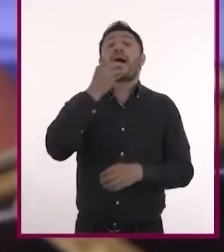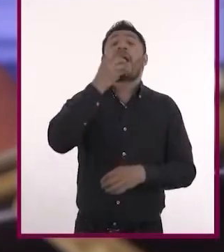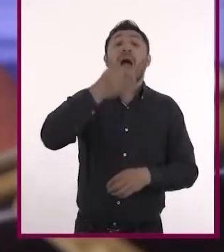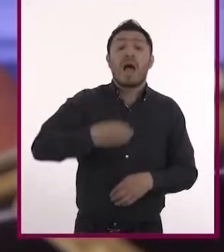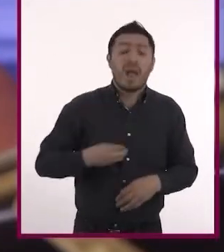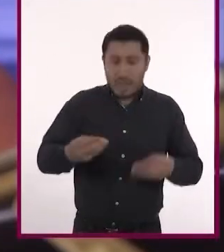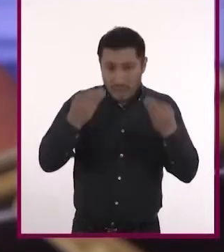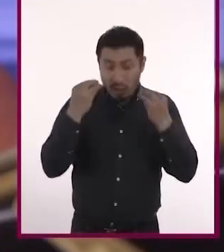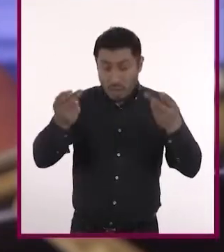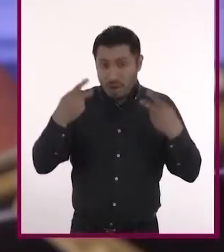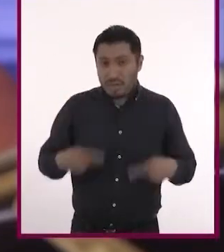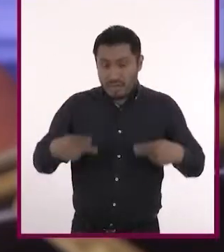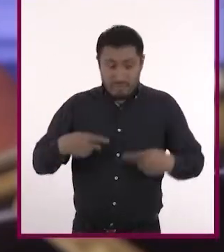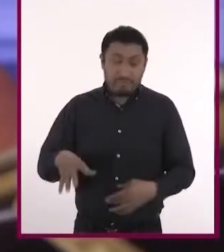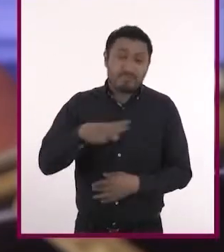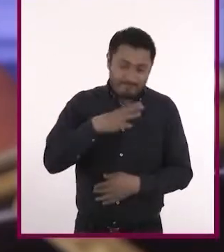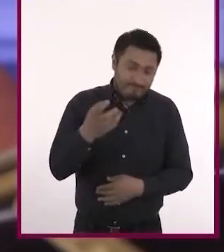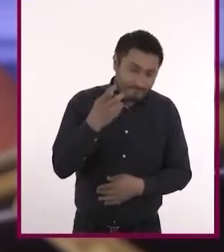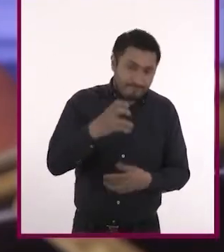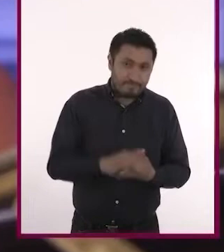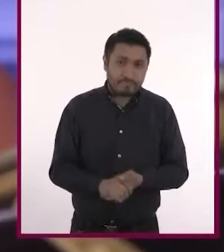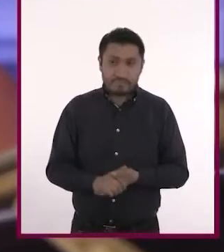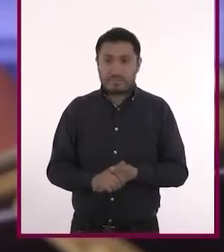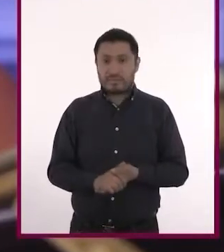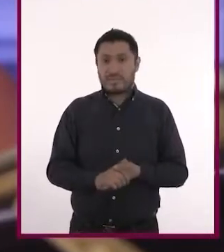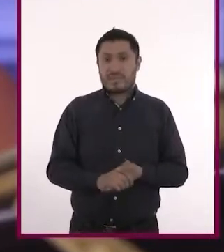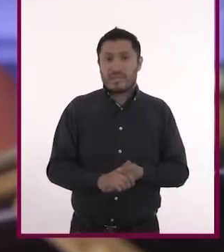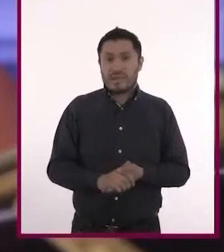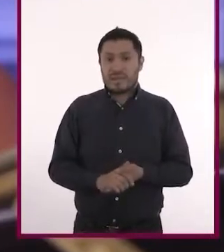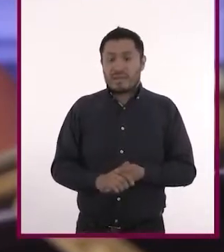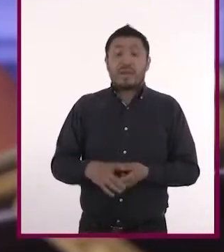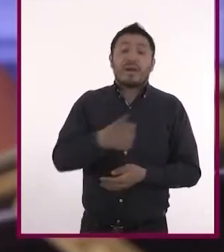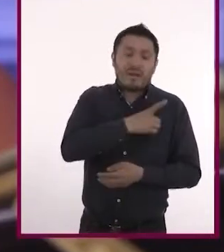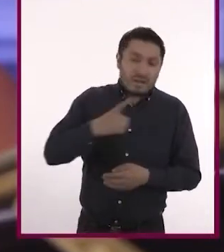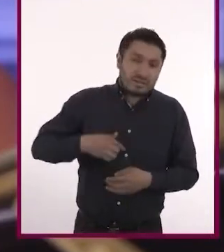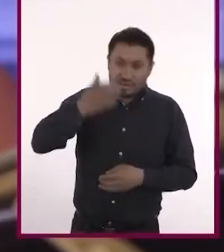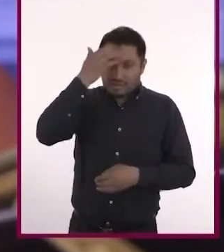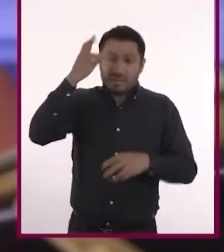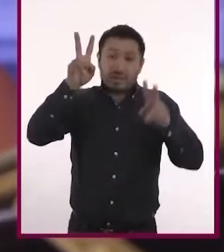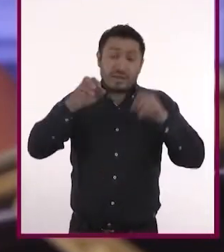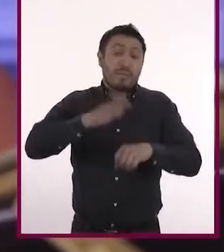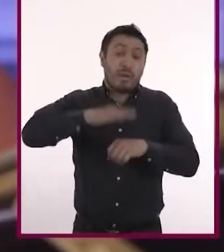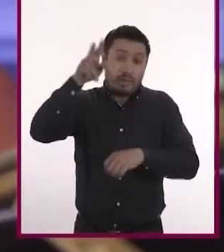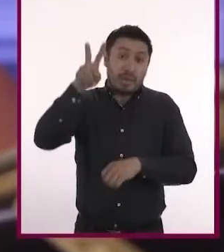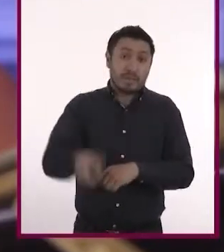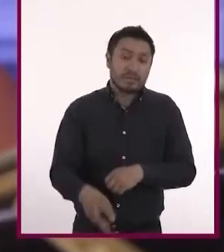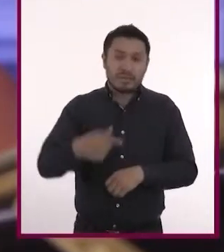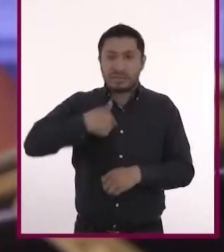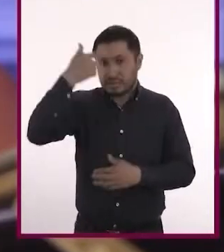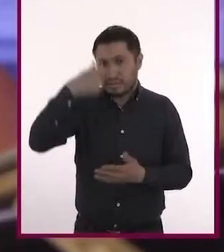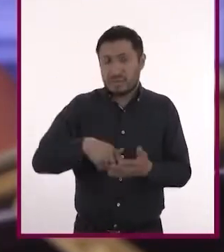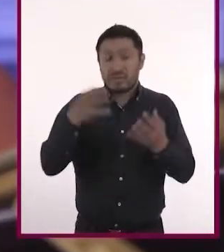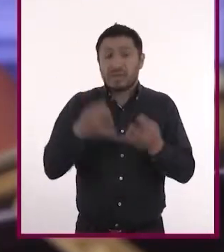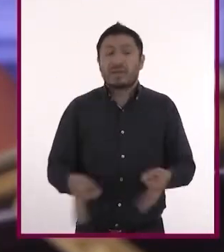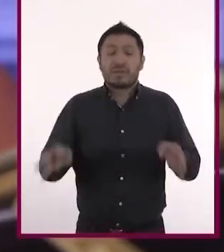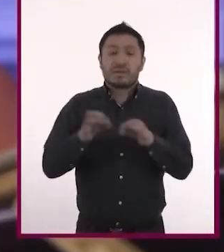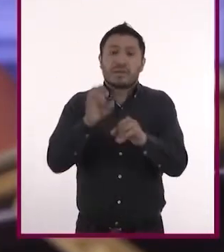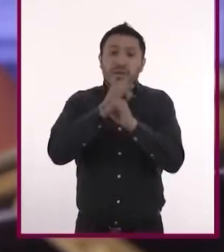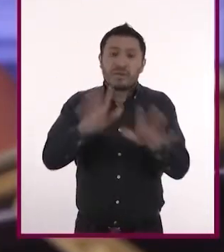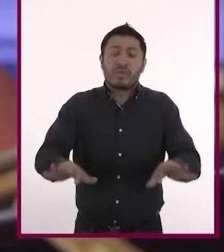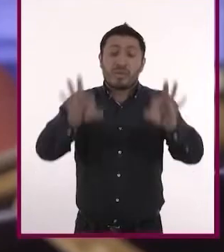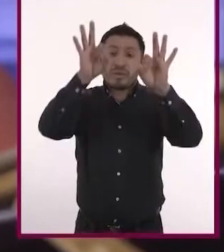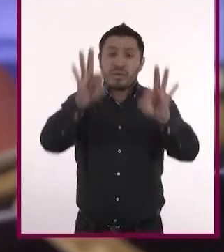que un gran número de personas los padecen. ¿No creen que sea necesario conocer más sobre este tema? A mí me parece importante que nos informemos